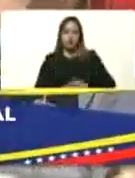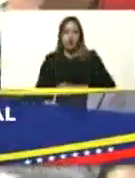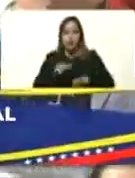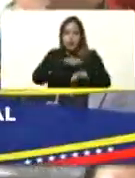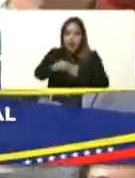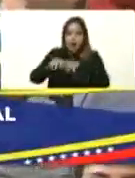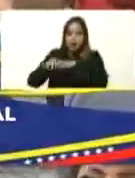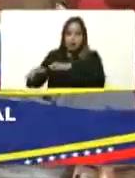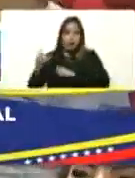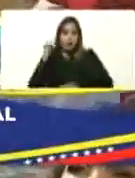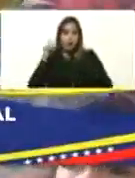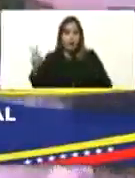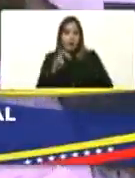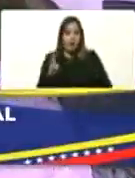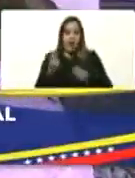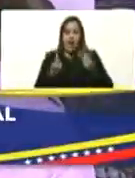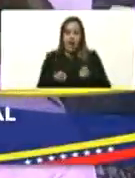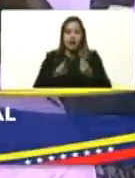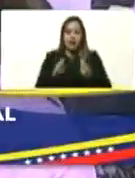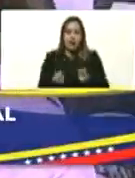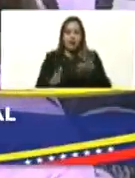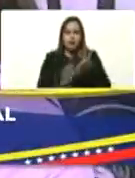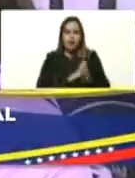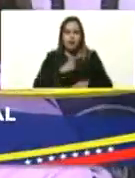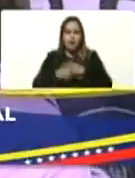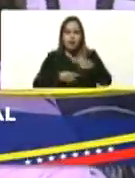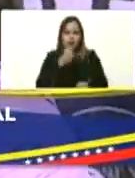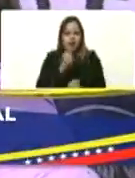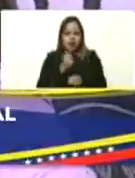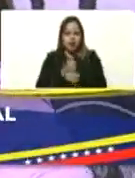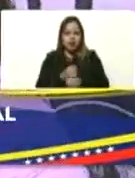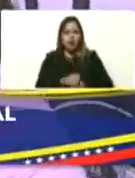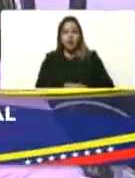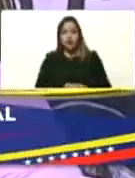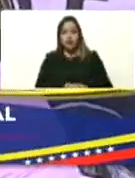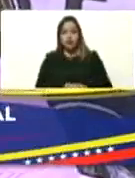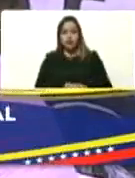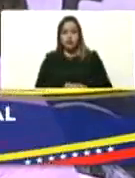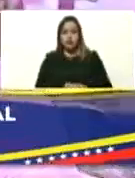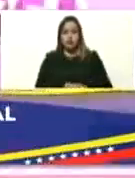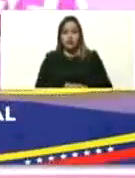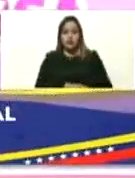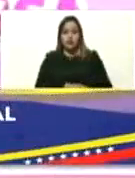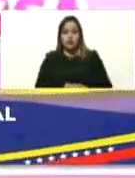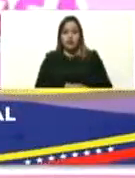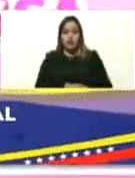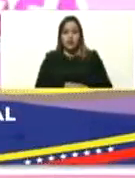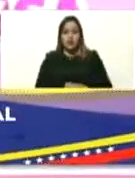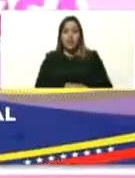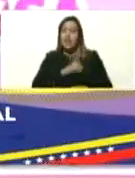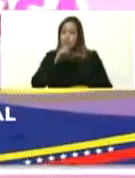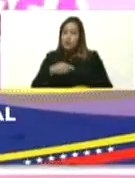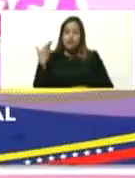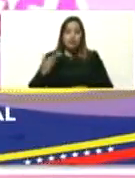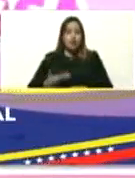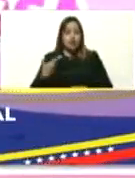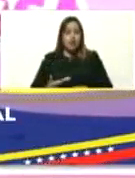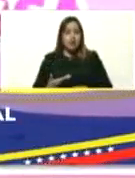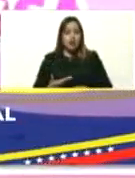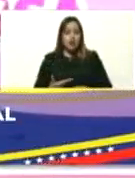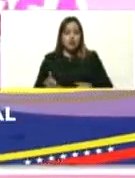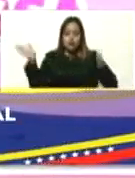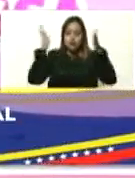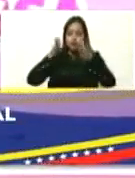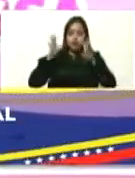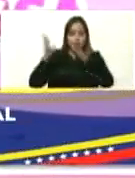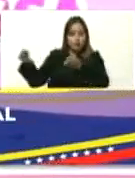mujeres venezolanas activas en el proceso productivo. Y no menos importante, además, una orientación que nos dio usted